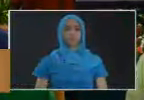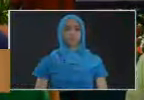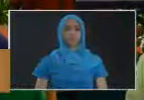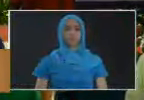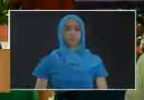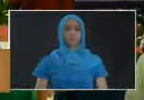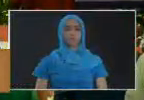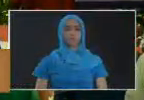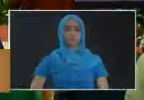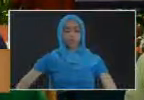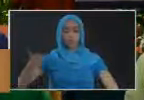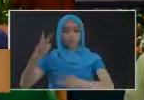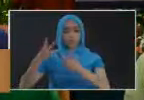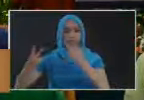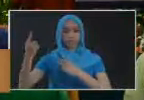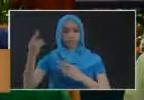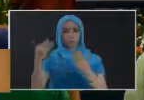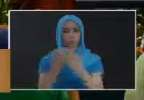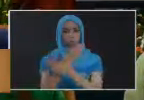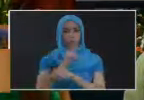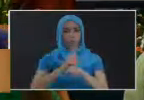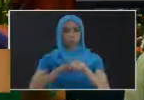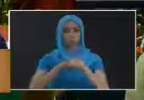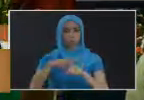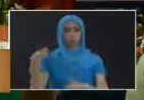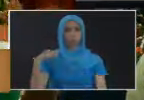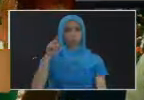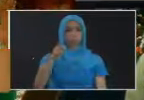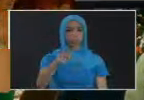Viene un nuevo tiempo para ti.